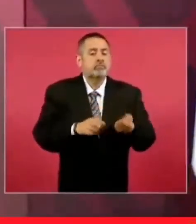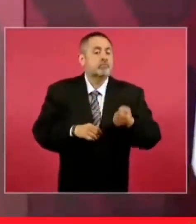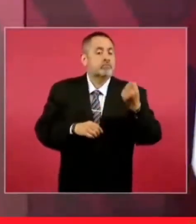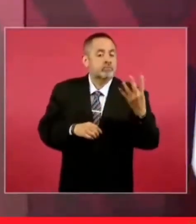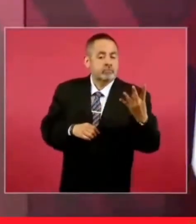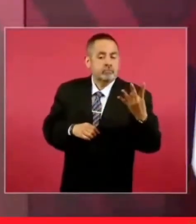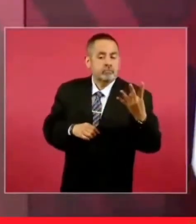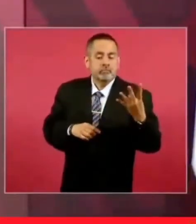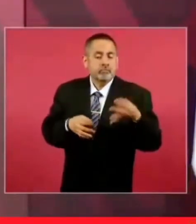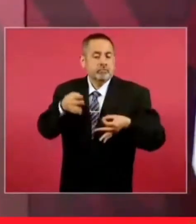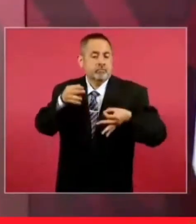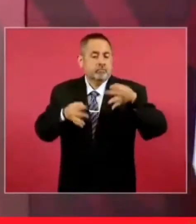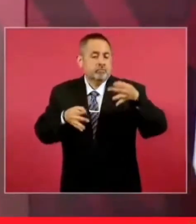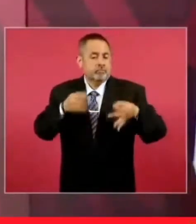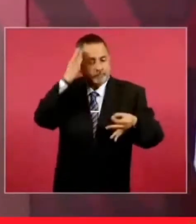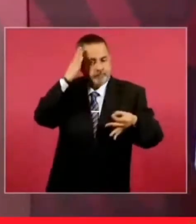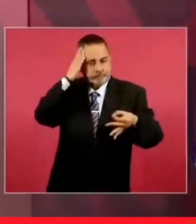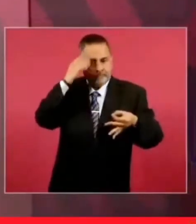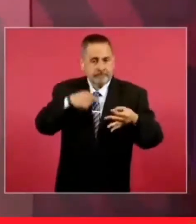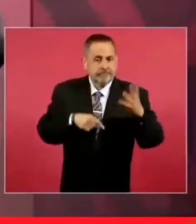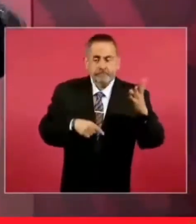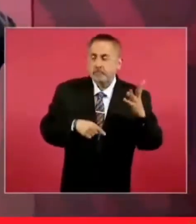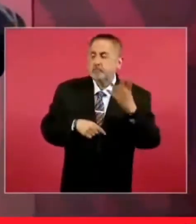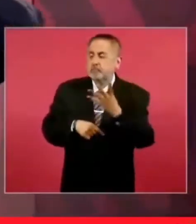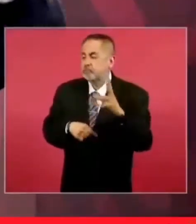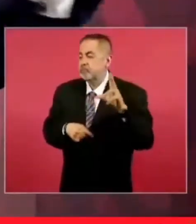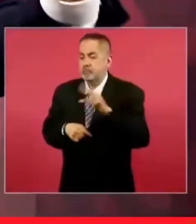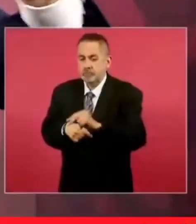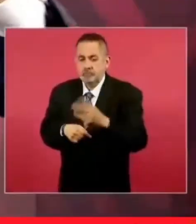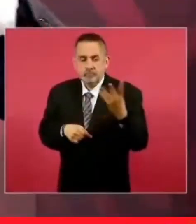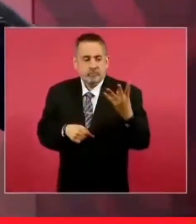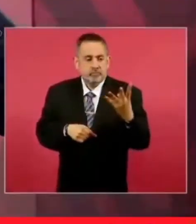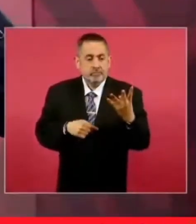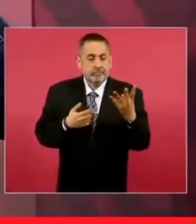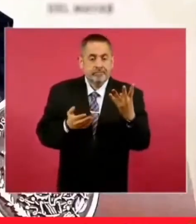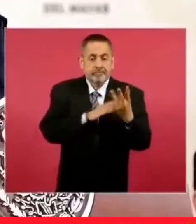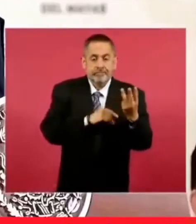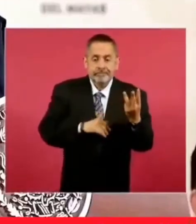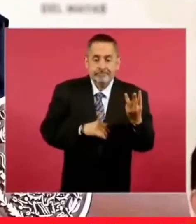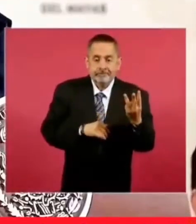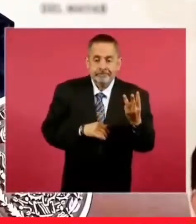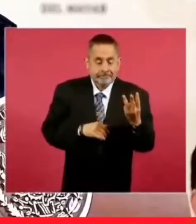votos. Y ellos dicen, ahora hay 3.